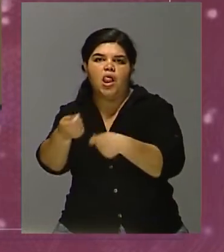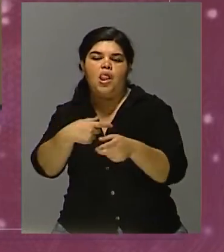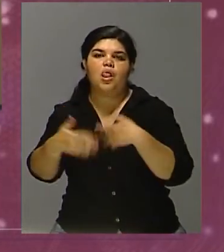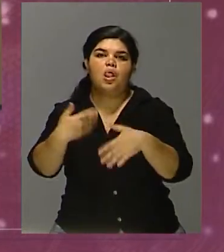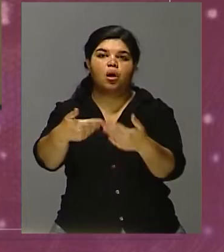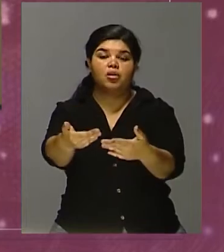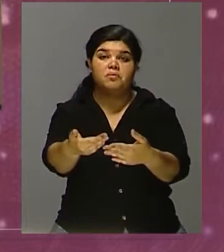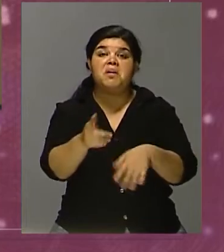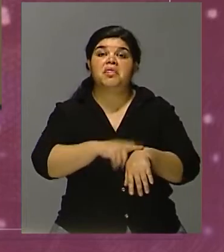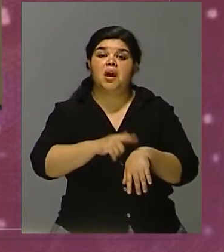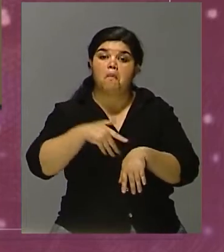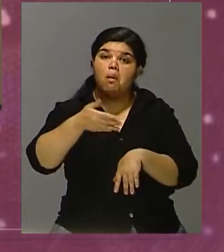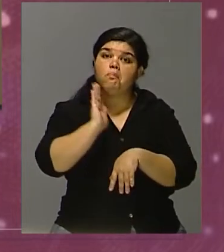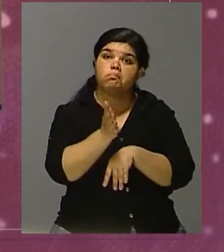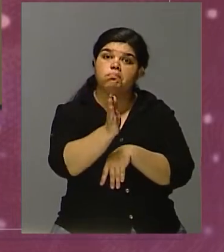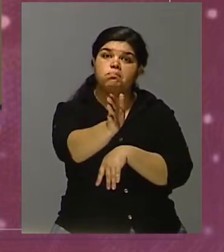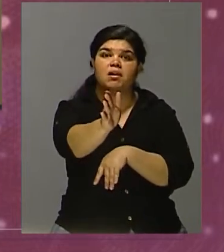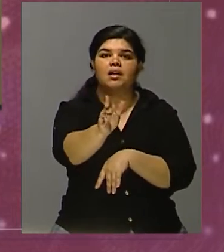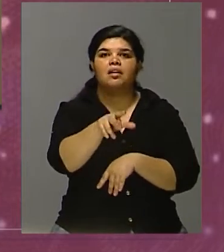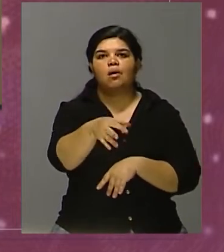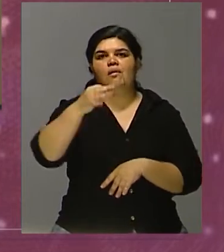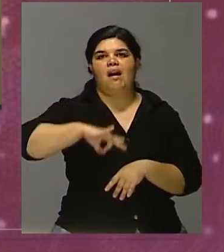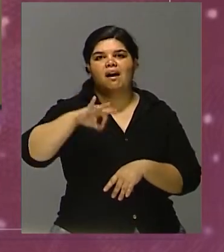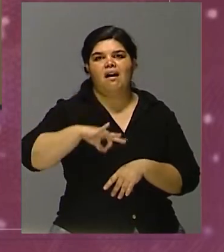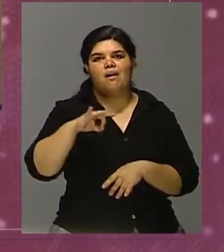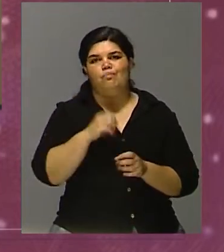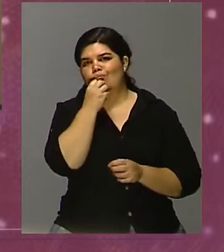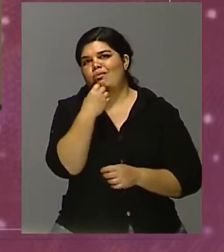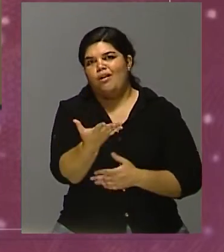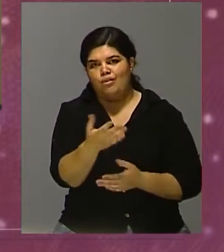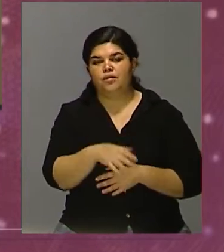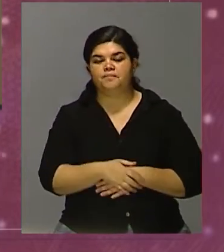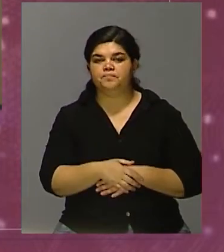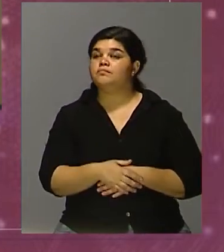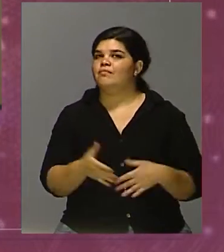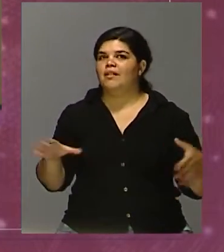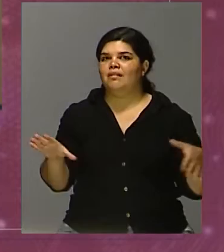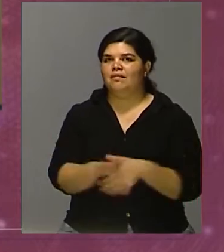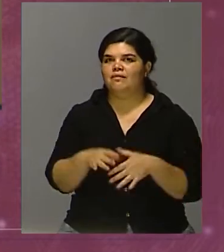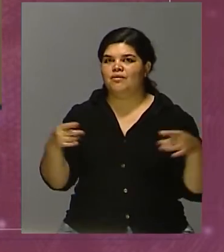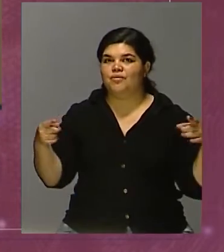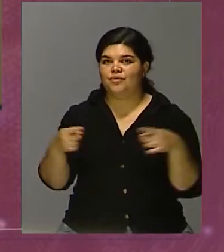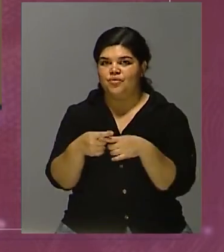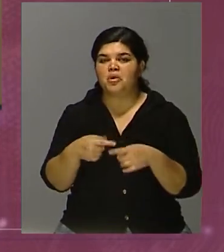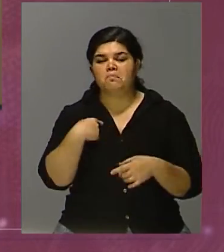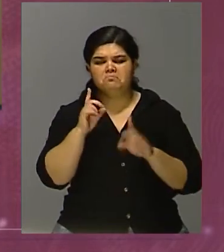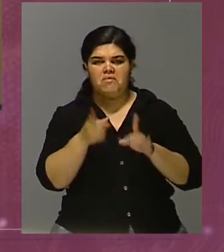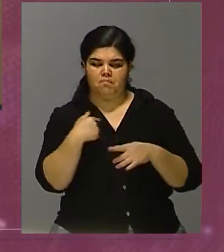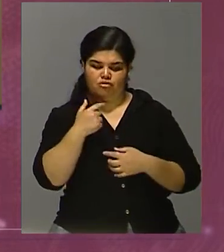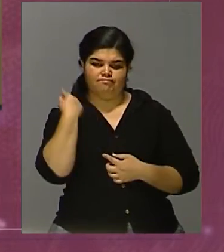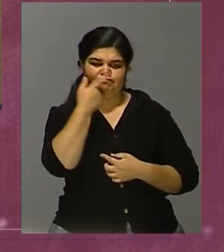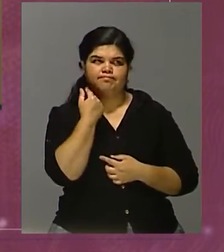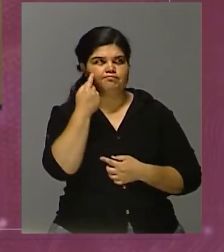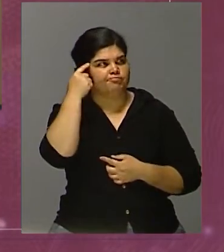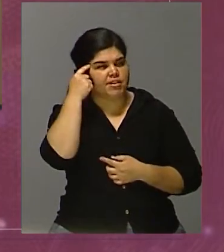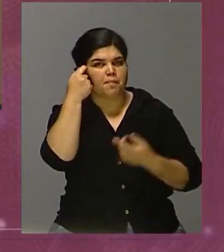muy buenos resultados para el inversor. Ahí quiero apuntar, pensando un poco en las ganancias, porque uno cuando invierte, más allá de que uno nunca piensa